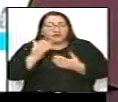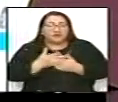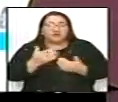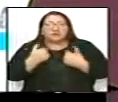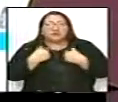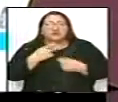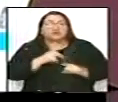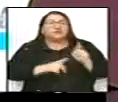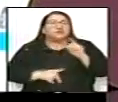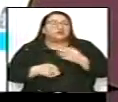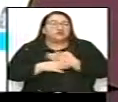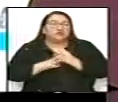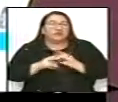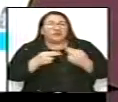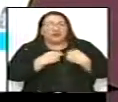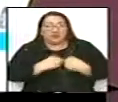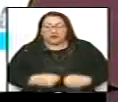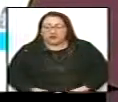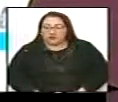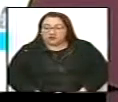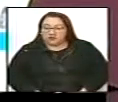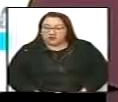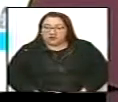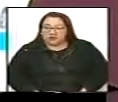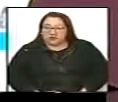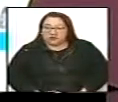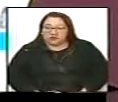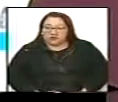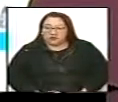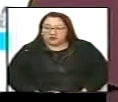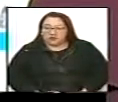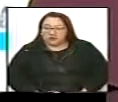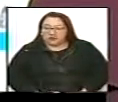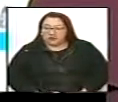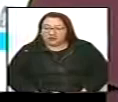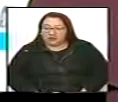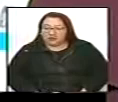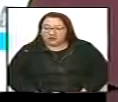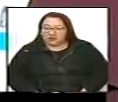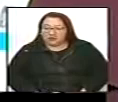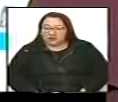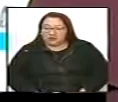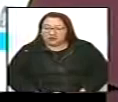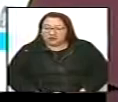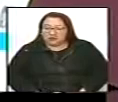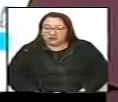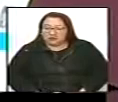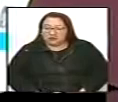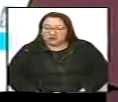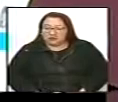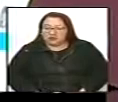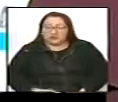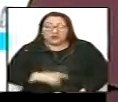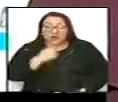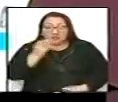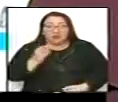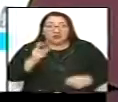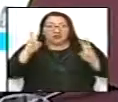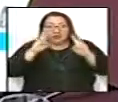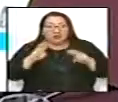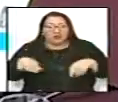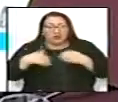tienen algún tipo de responsabilidad en la administración de justicia, sean absolutamente